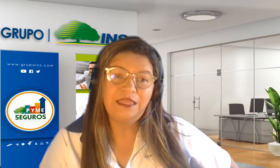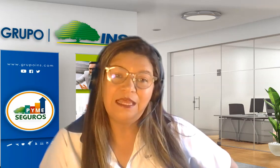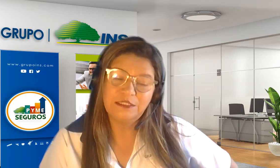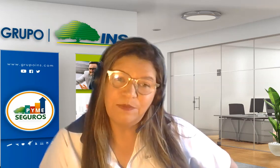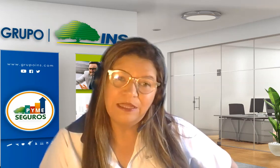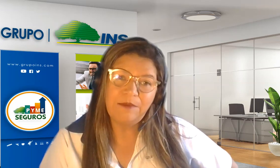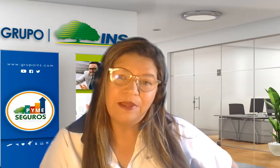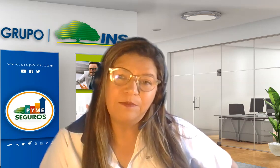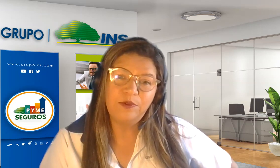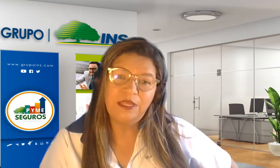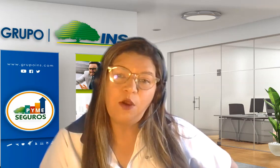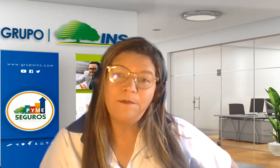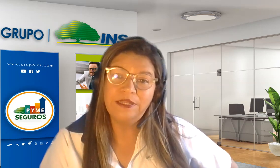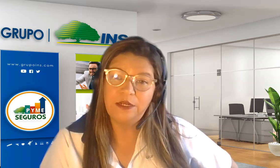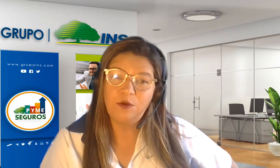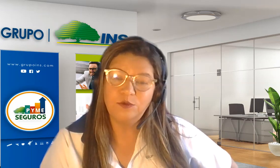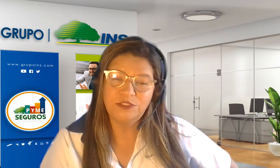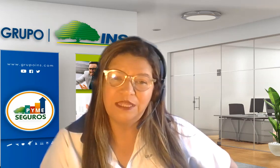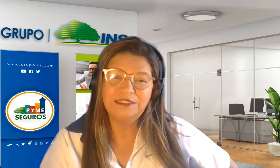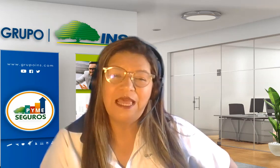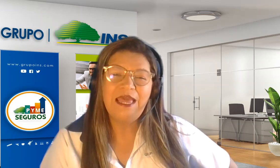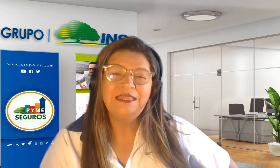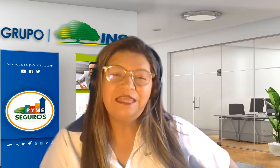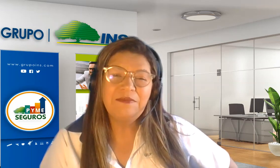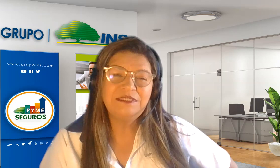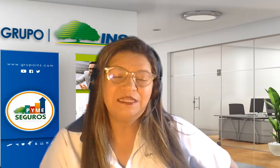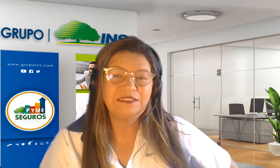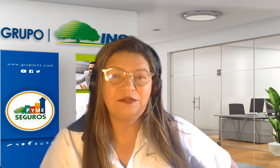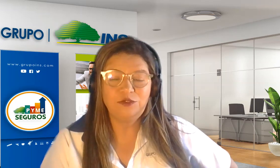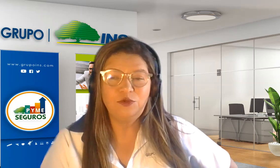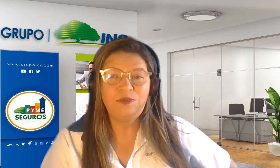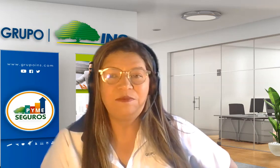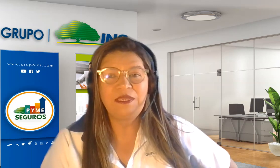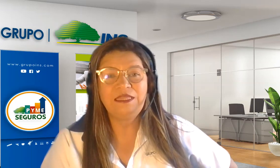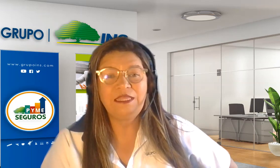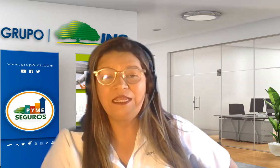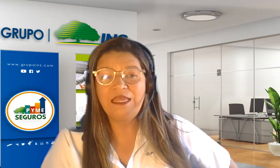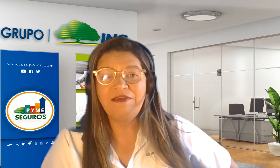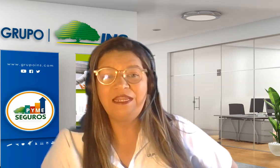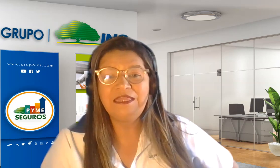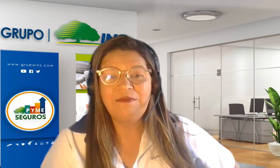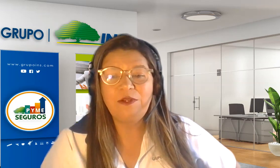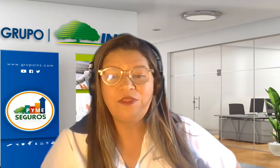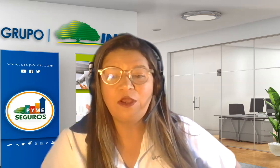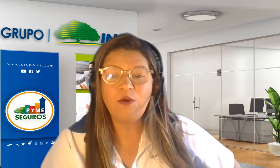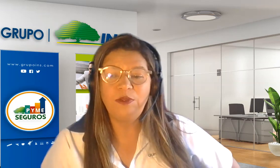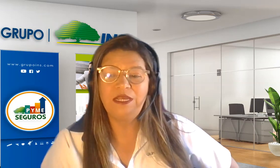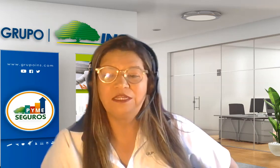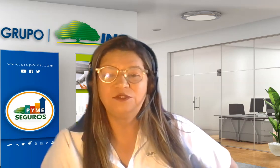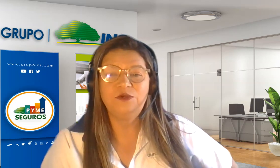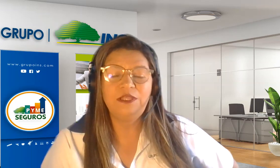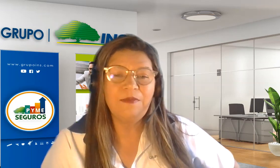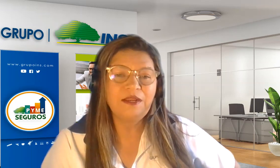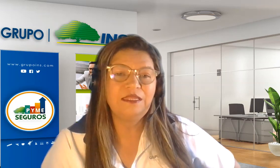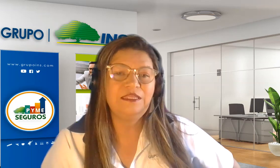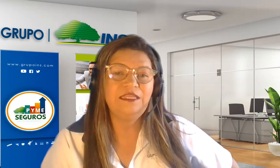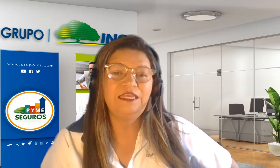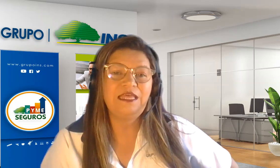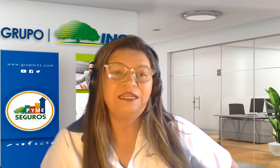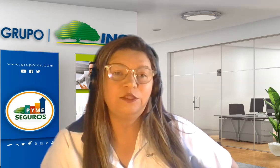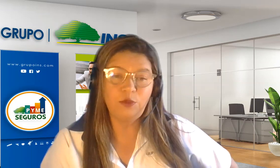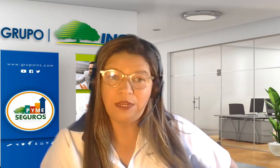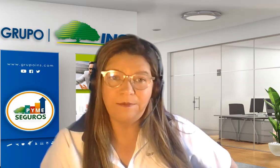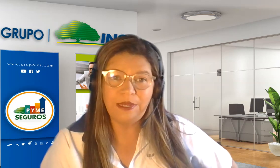directamente de España para poder compartir con ustedes temas de desarrollo pyme que tienen que ver en términos de comunicación de